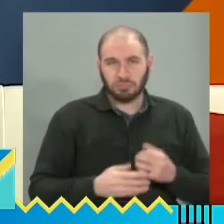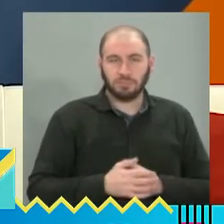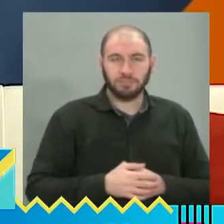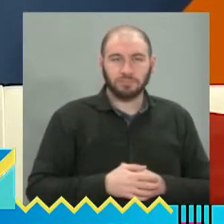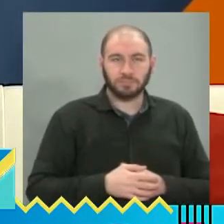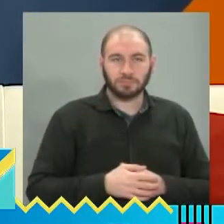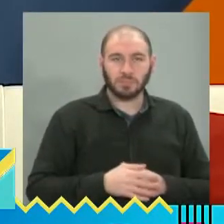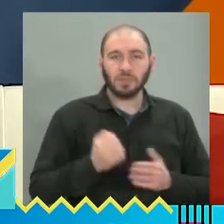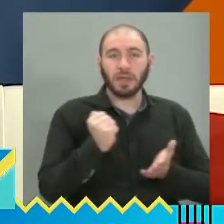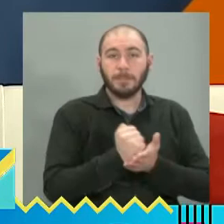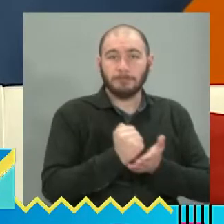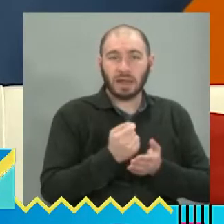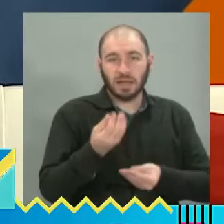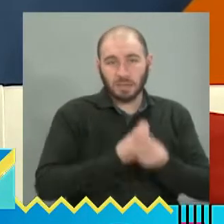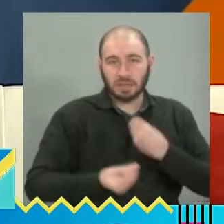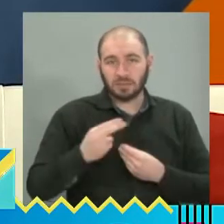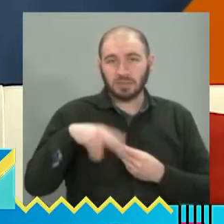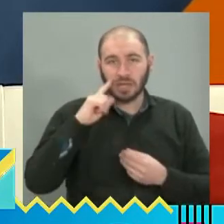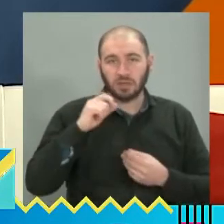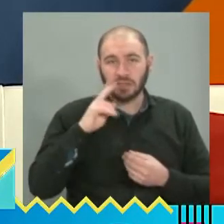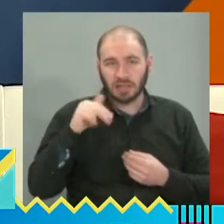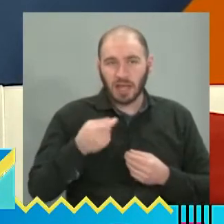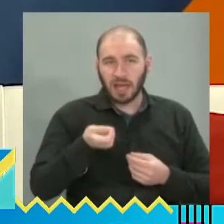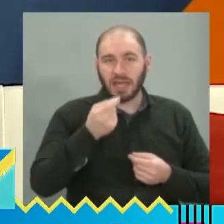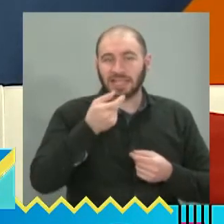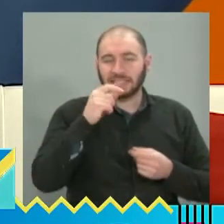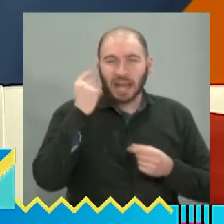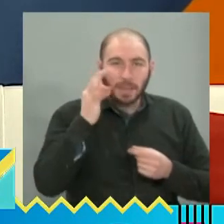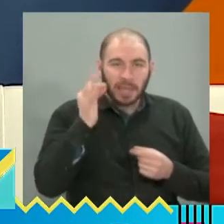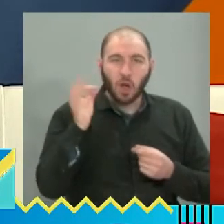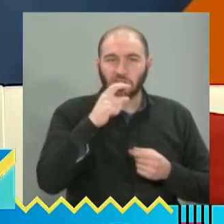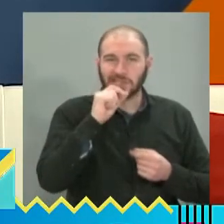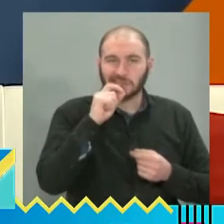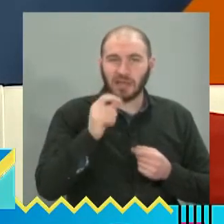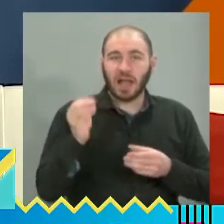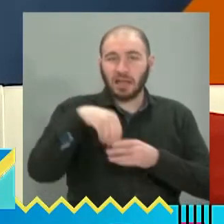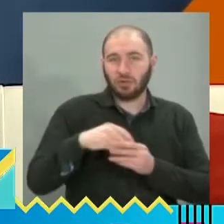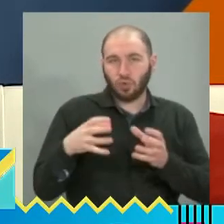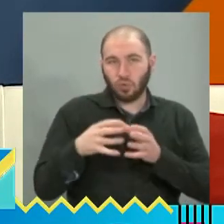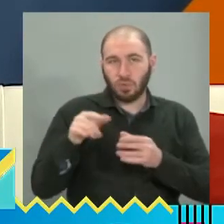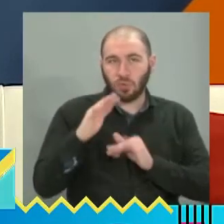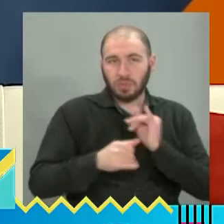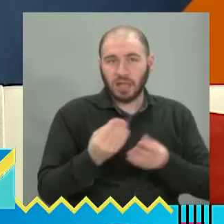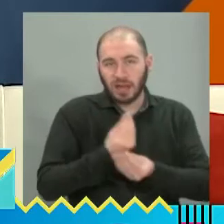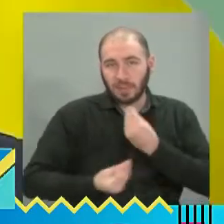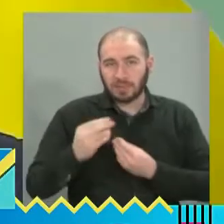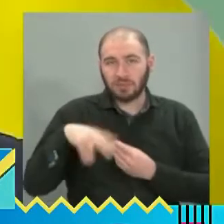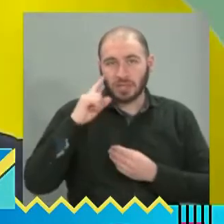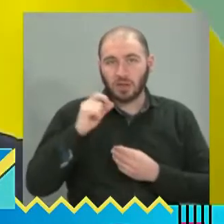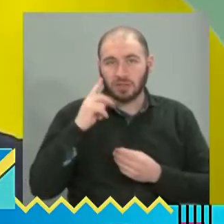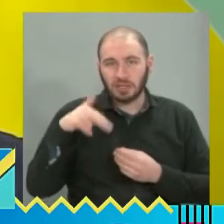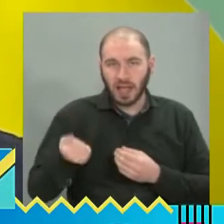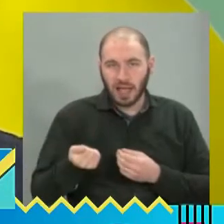son marcas de reemplazo de nicotina que vienen en caramelo o en chicle, pero están dentro del grupo de lo que decía la doctora de reemplazo nicotínico.